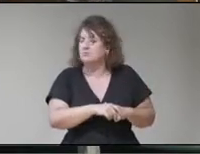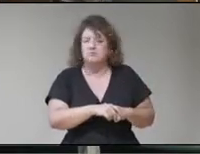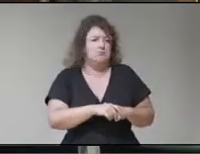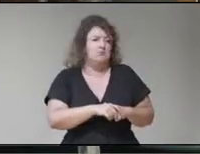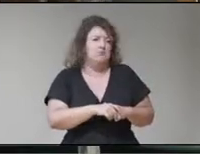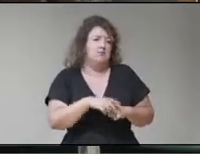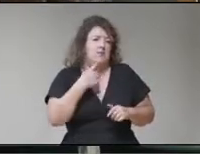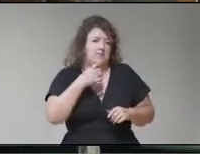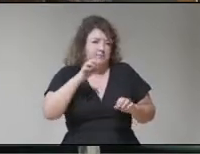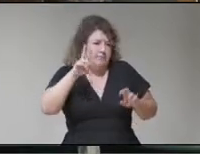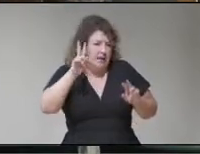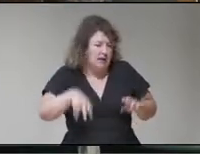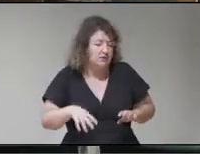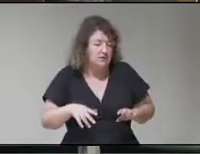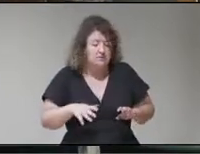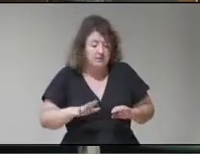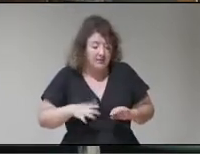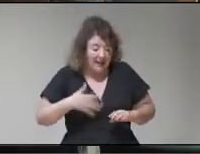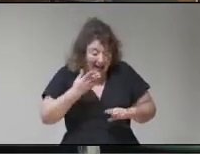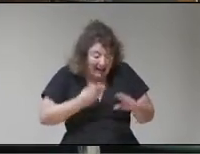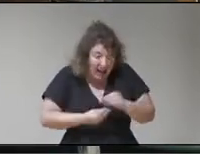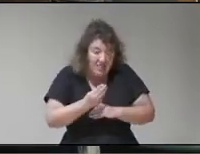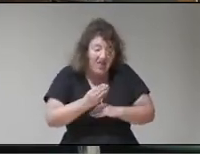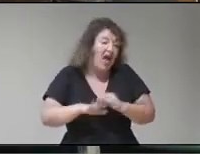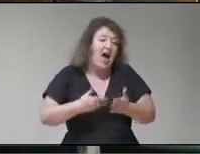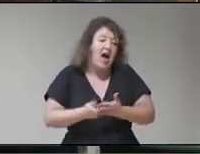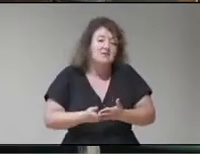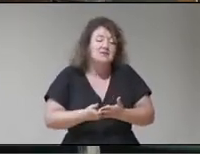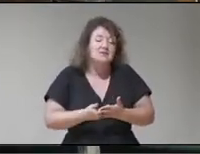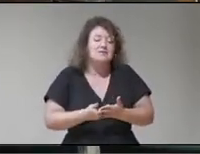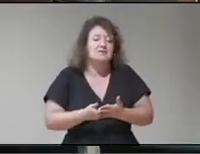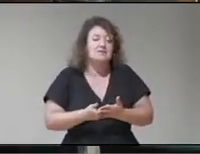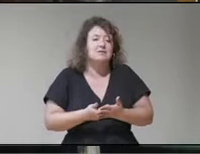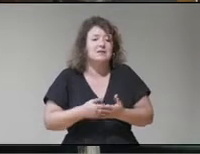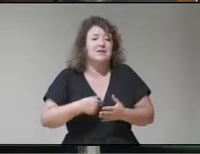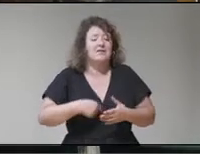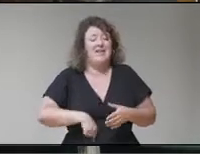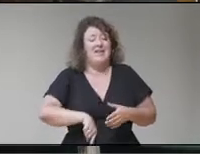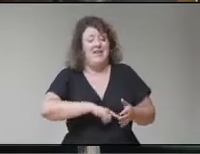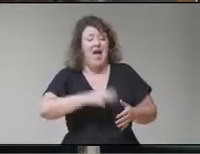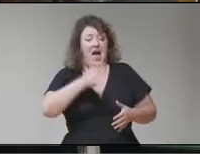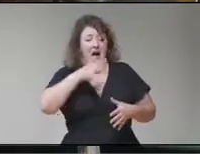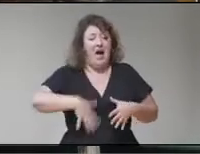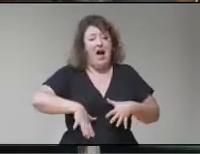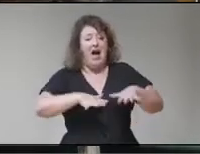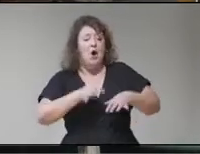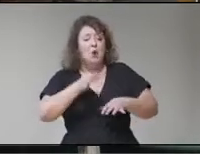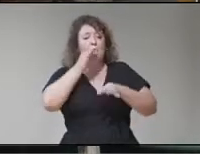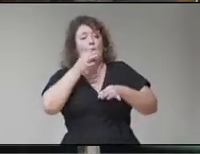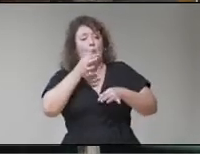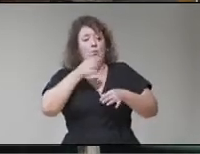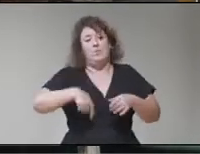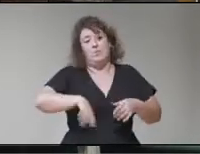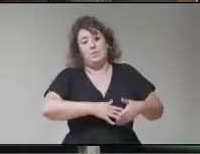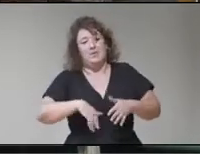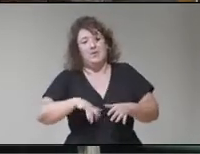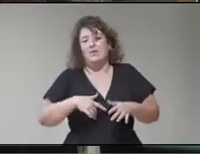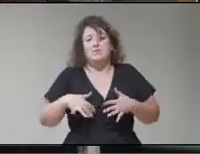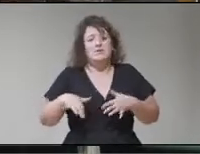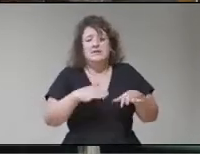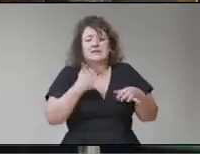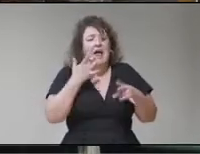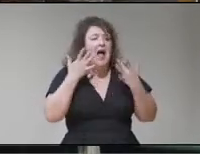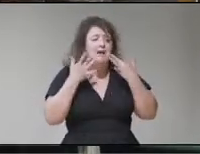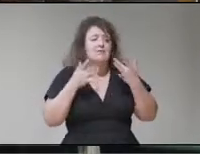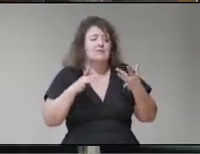afirmación. Hasta que nacemos, el niño, el líquido amniótico, las membranas, todo eso está estéril. Y